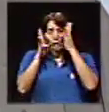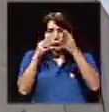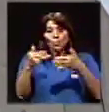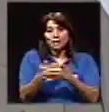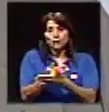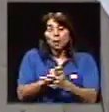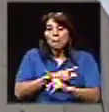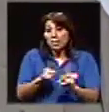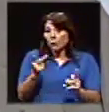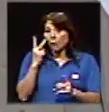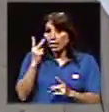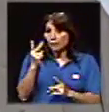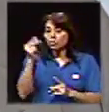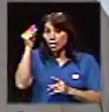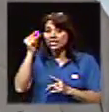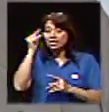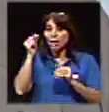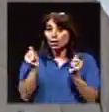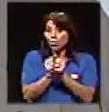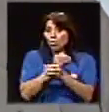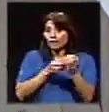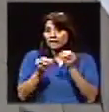uh-huh. Estatales como el ARPA,